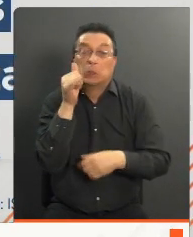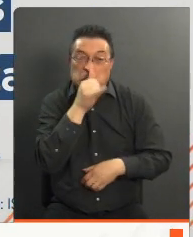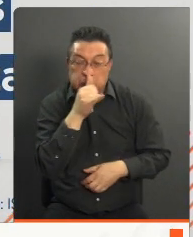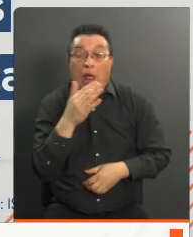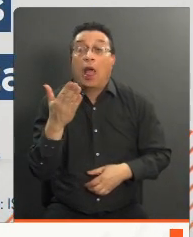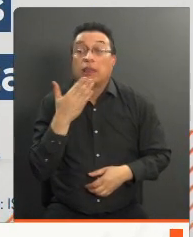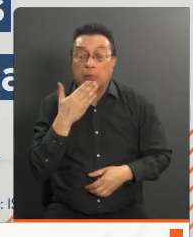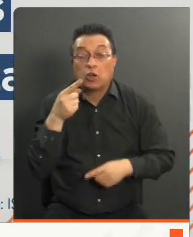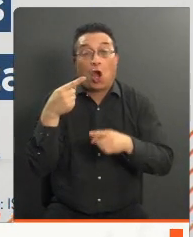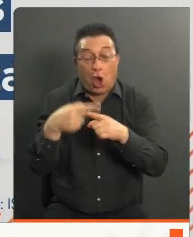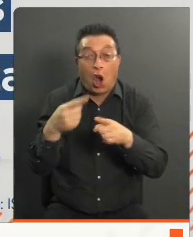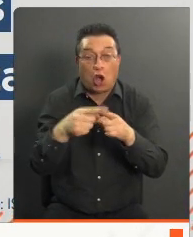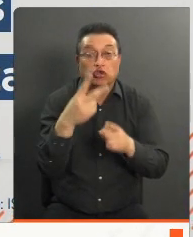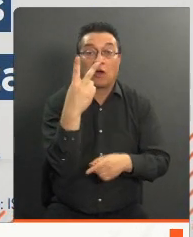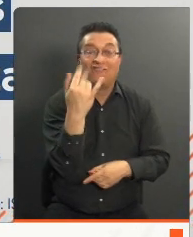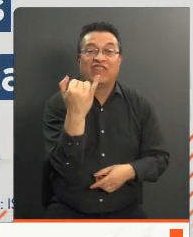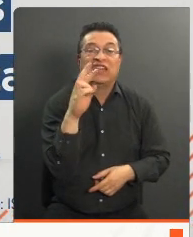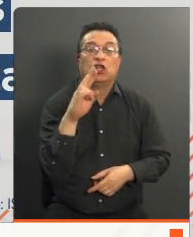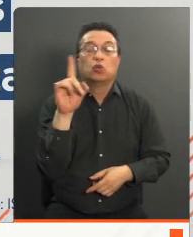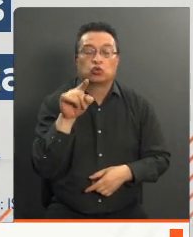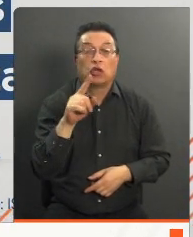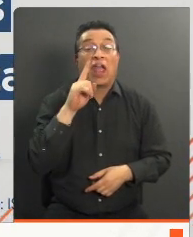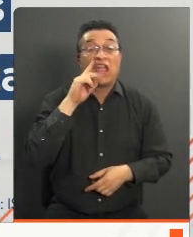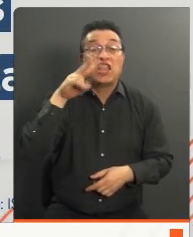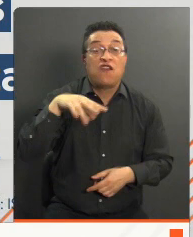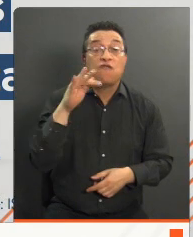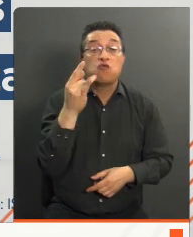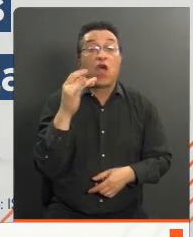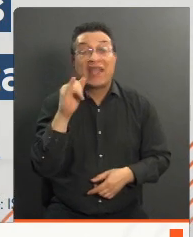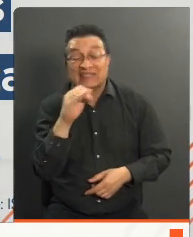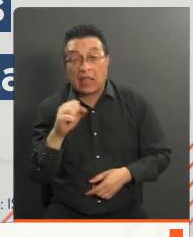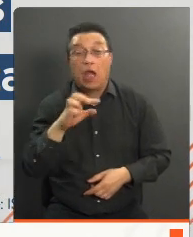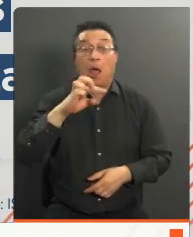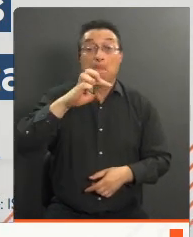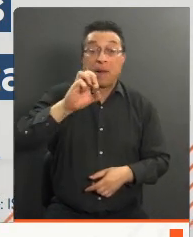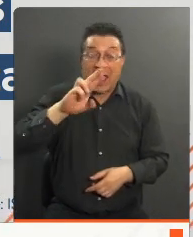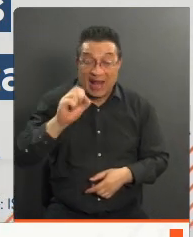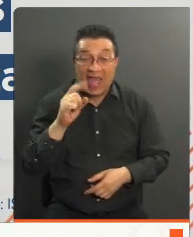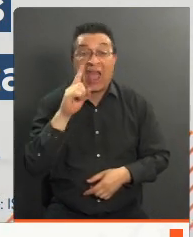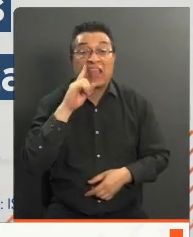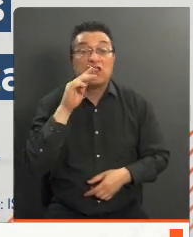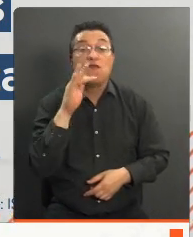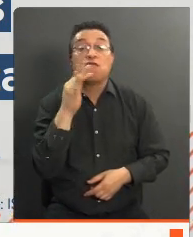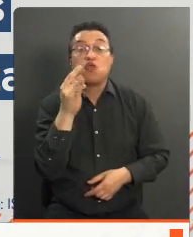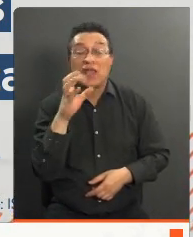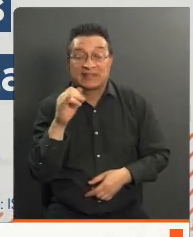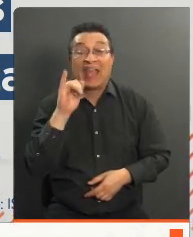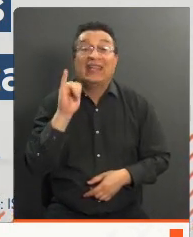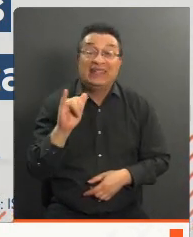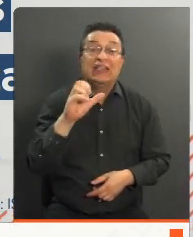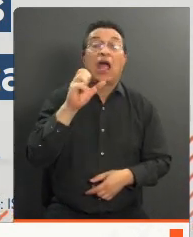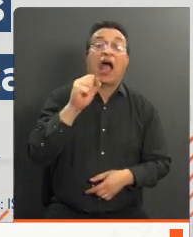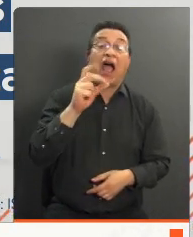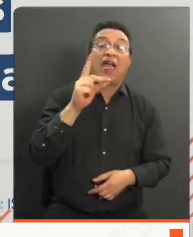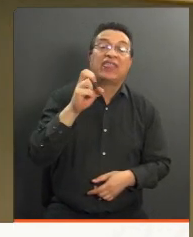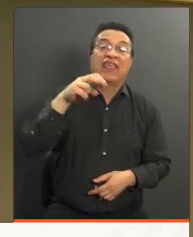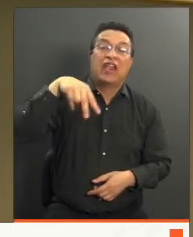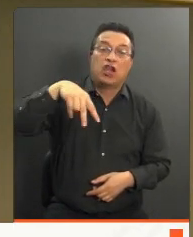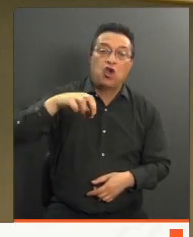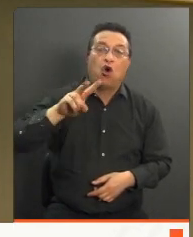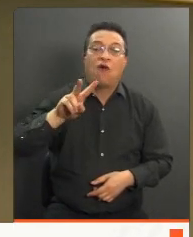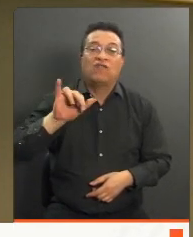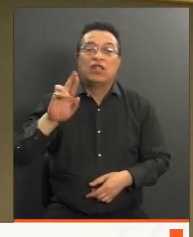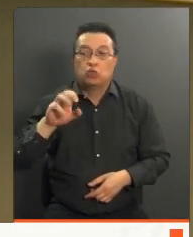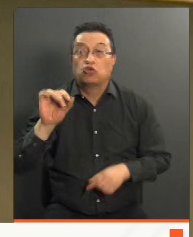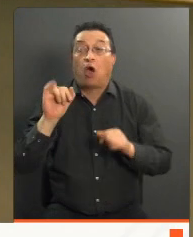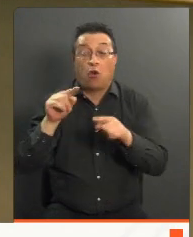otros virus respiratorios, como la influenza, la parainfluenza y el adenovirus. Ahora, este aumento simultáneo de varios virus hace